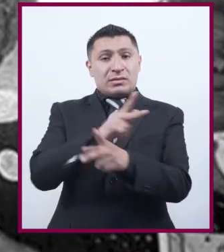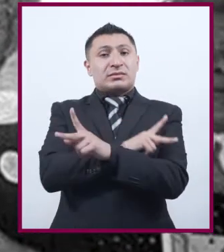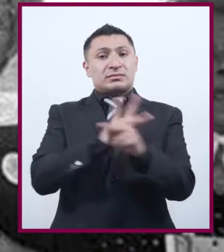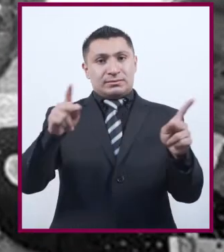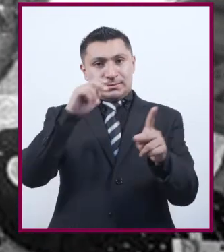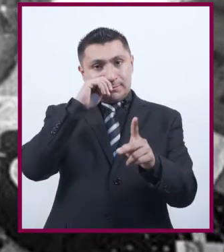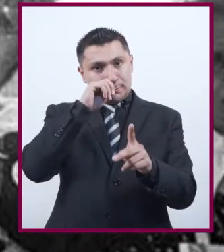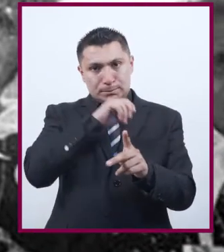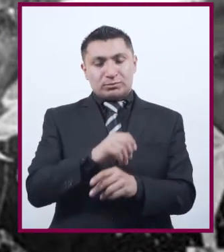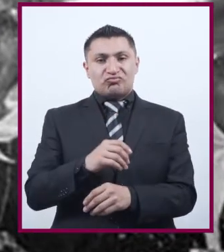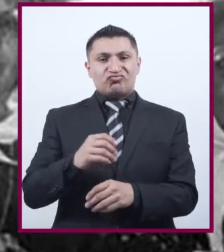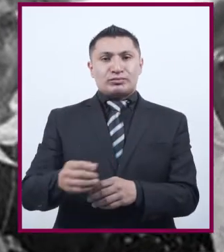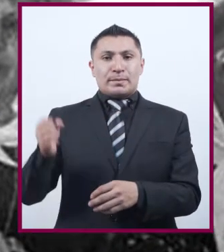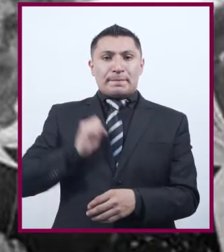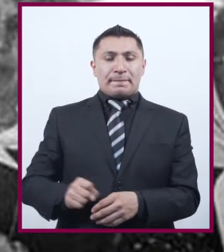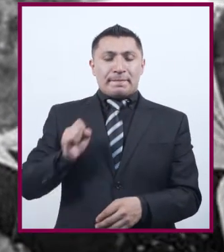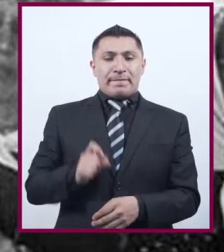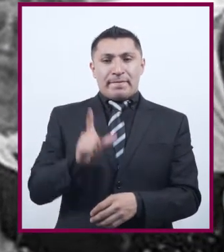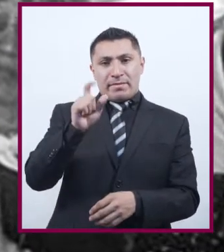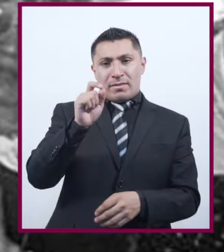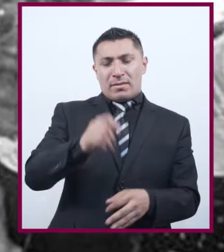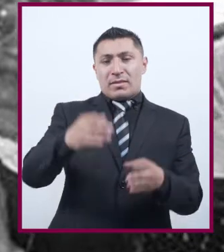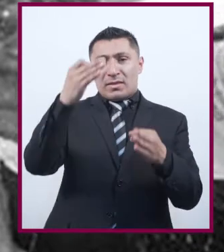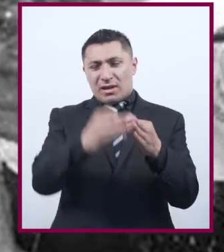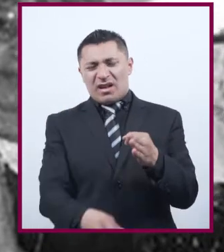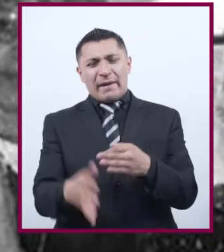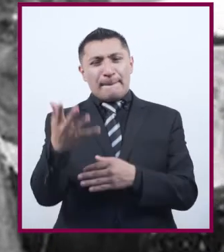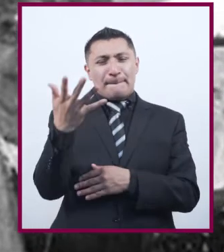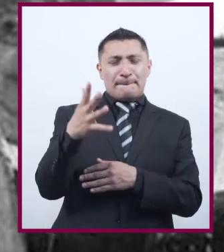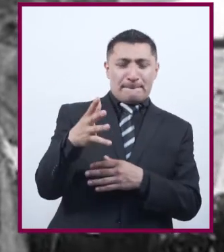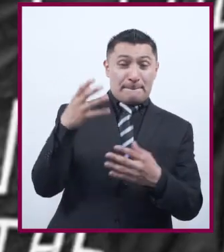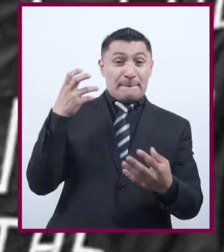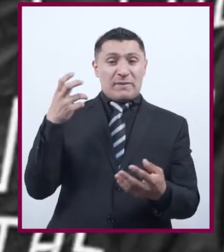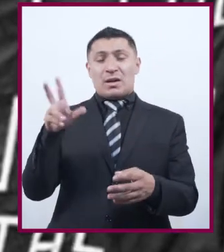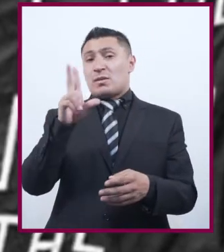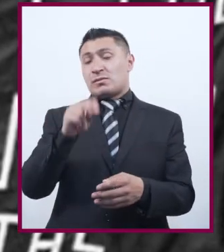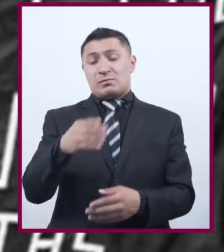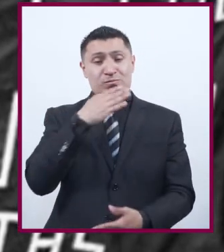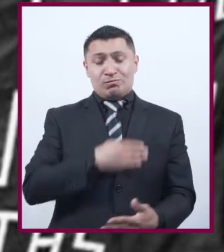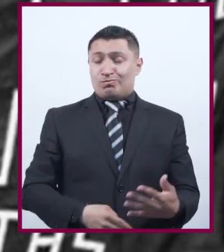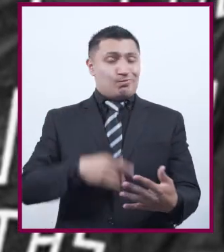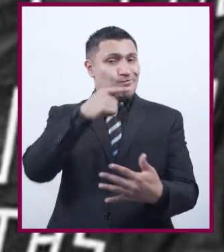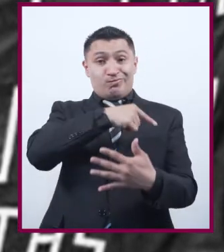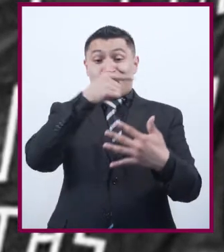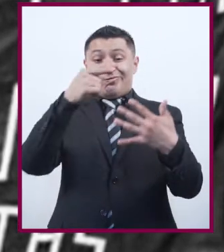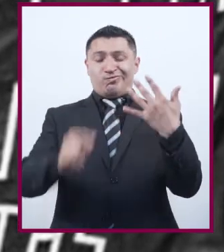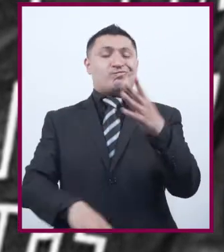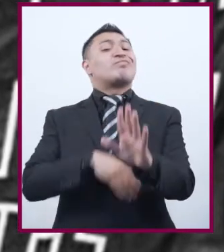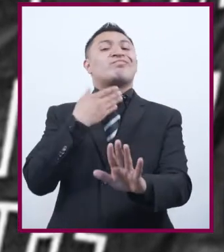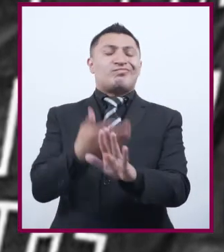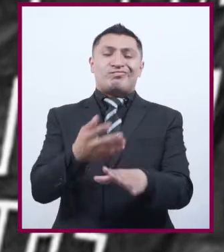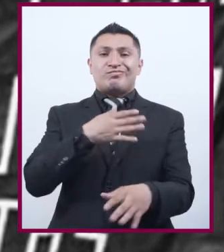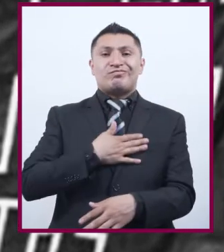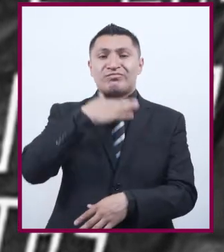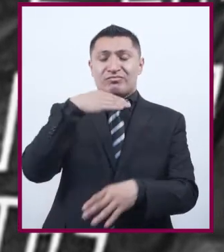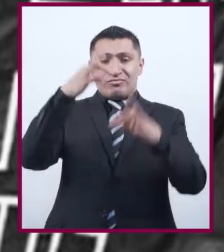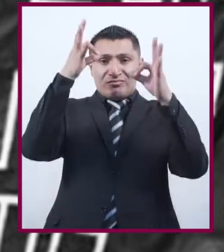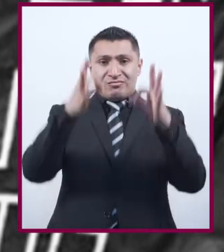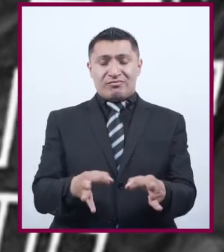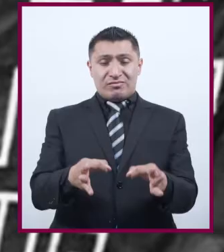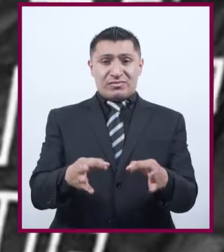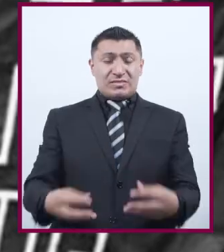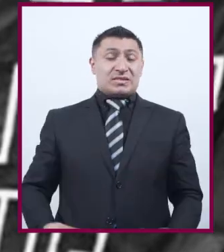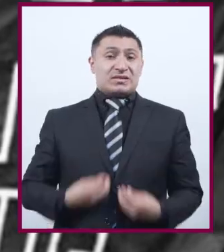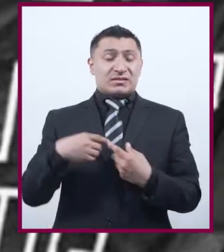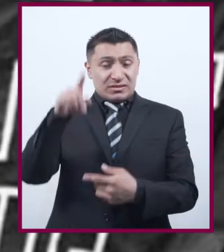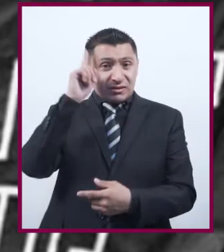Hacia finales del siglo XX, ante las crecientes injusticias y agresiones a la integridad y la vida de las mujeres, el